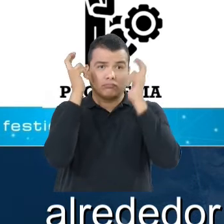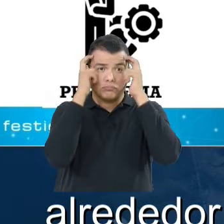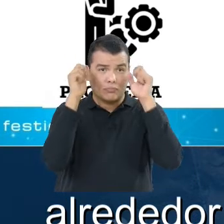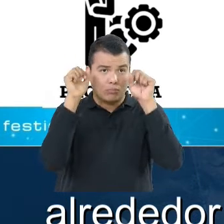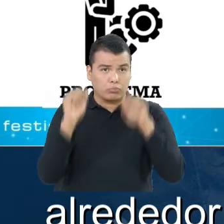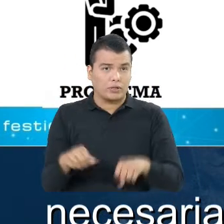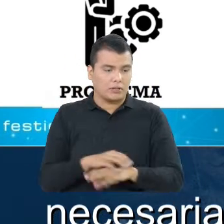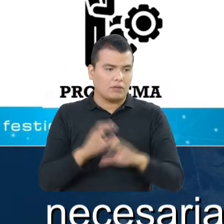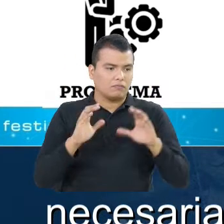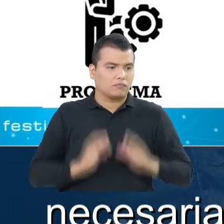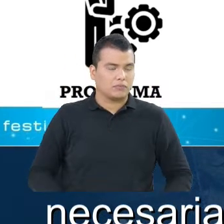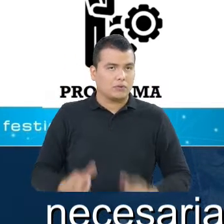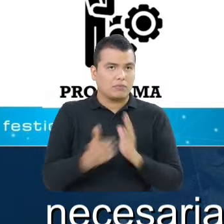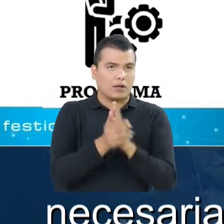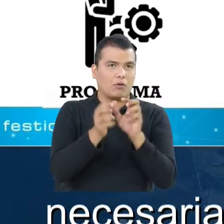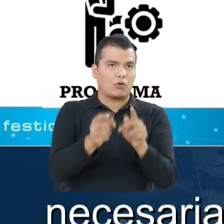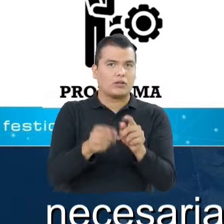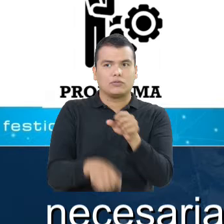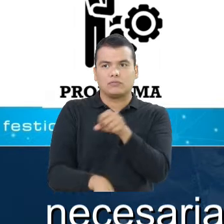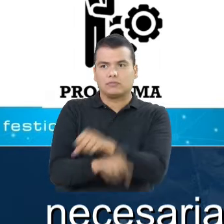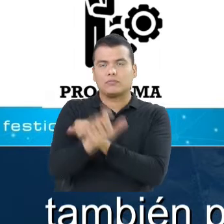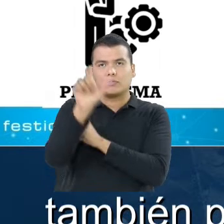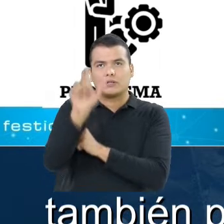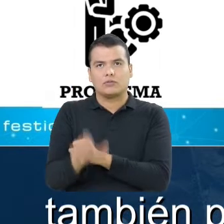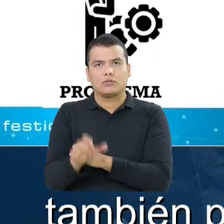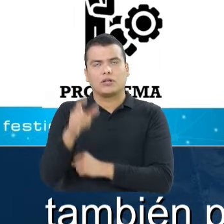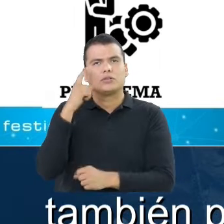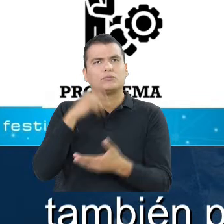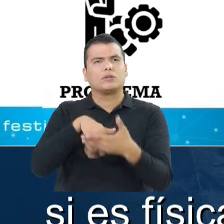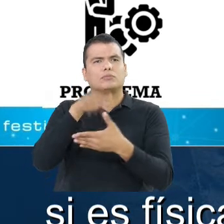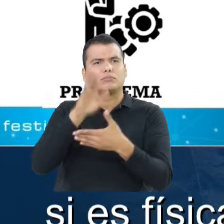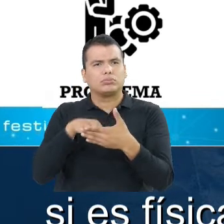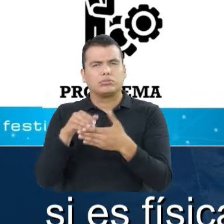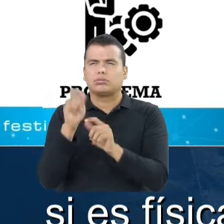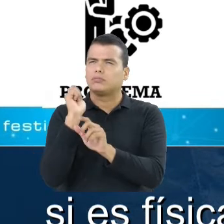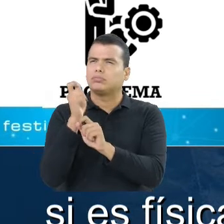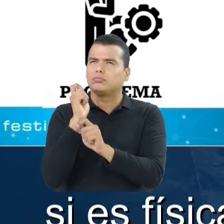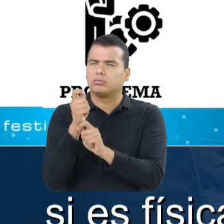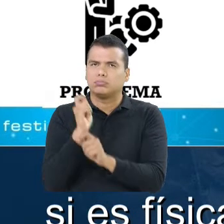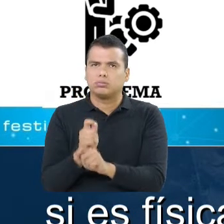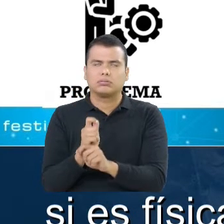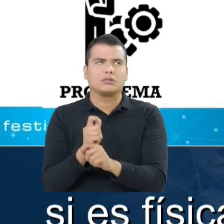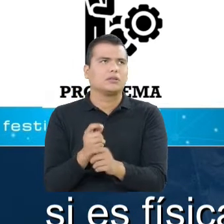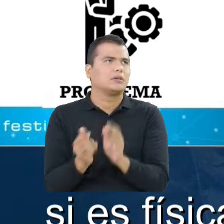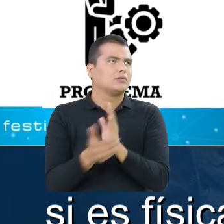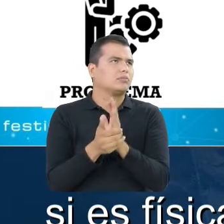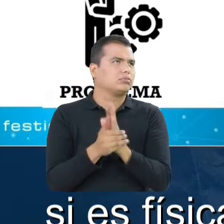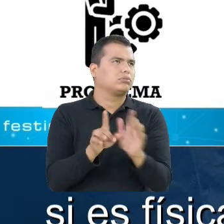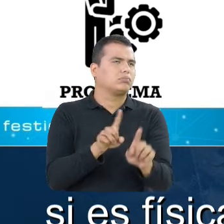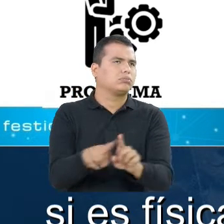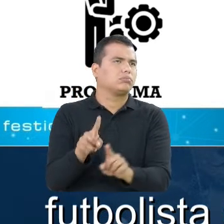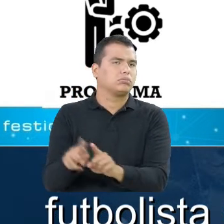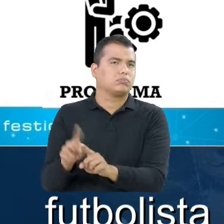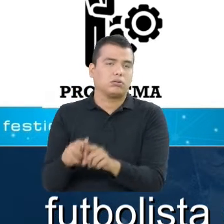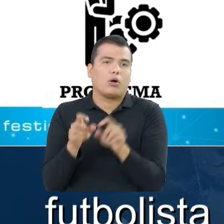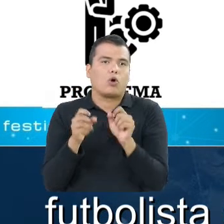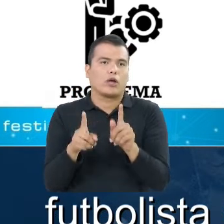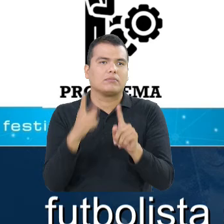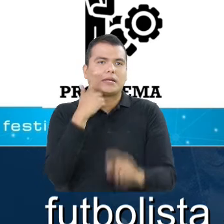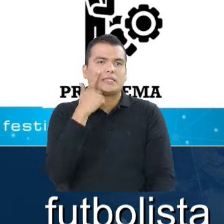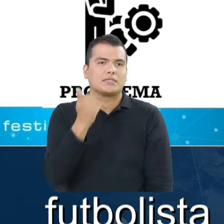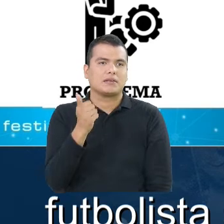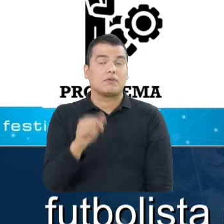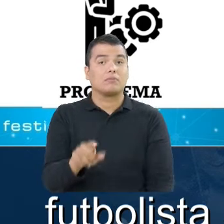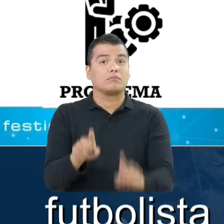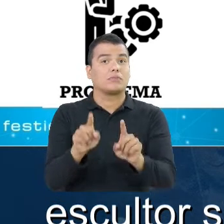física, maravilloso. Si eres un futbolista, si eres un pintor, si eres un escultor, si tienes alguna habilidad en particular, buenísimo. Pero además,